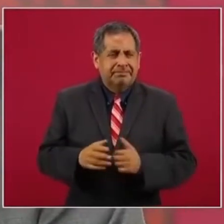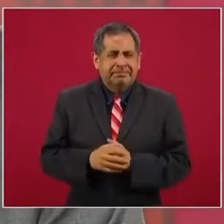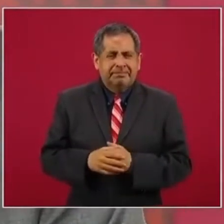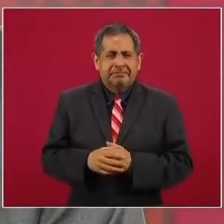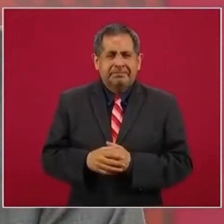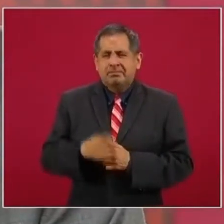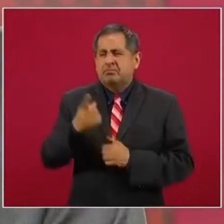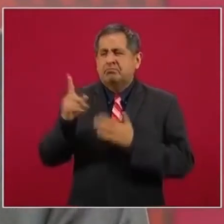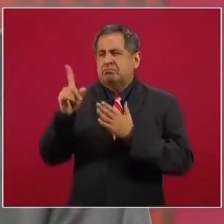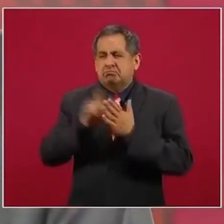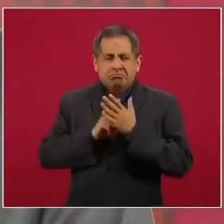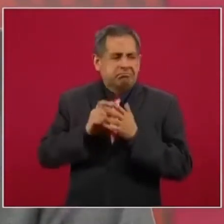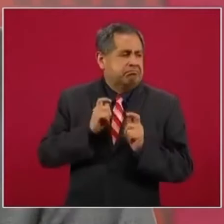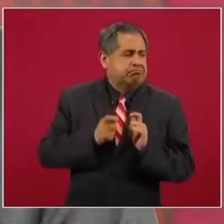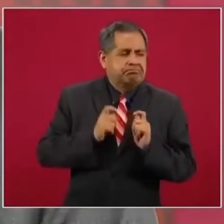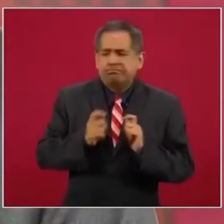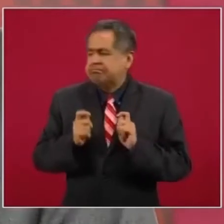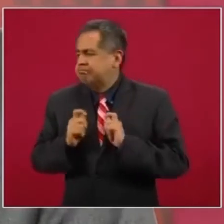en un mes